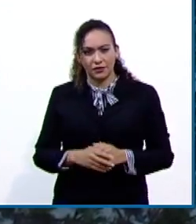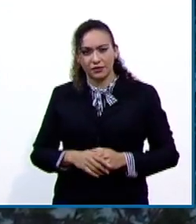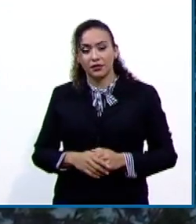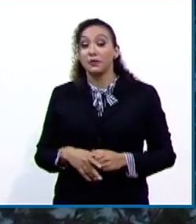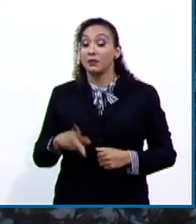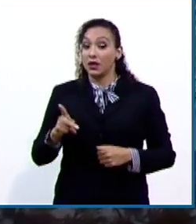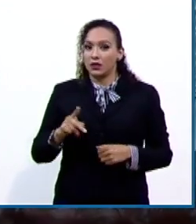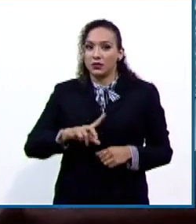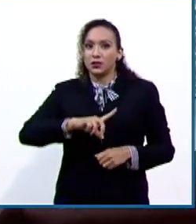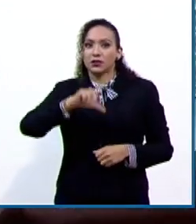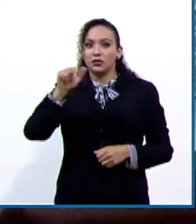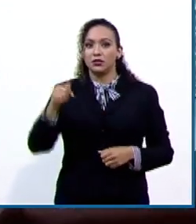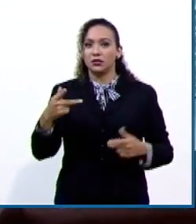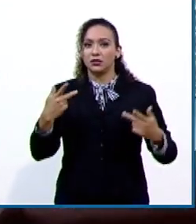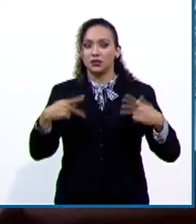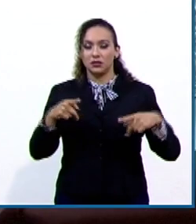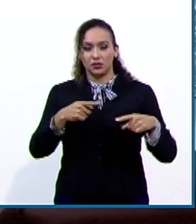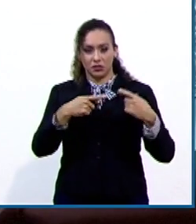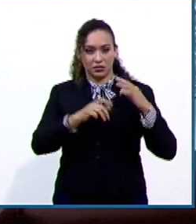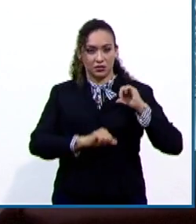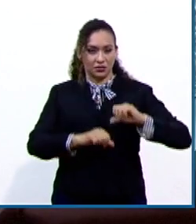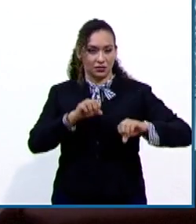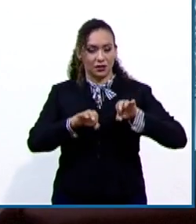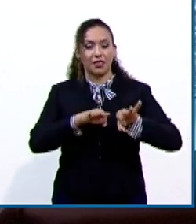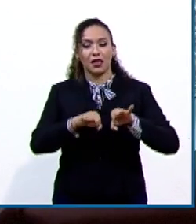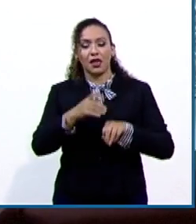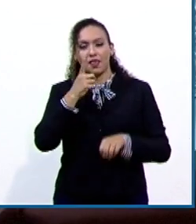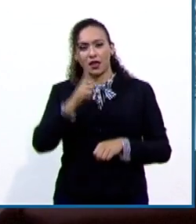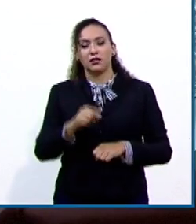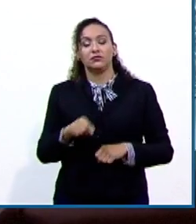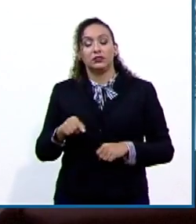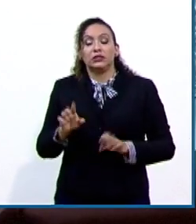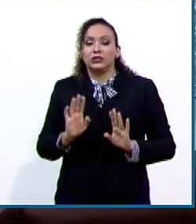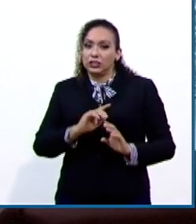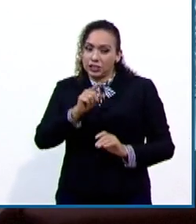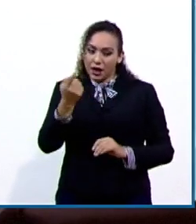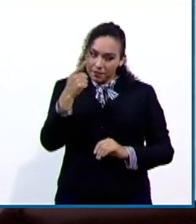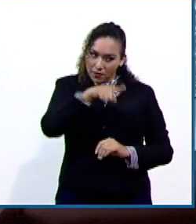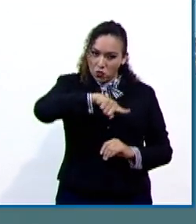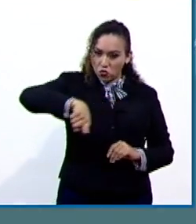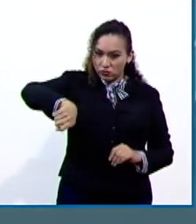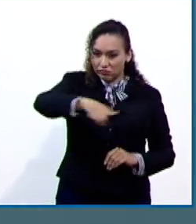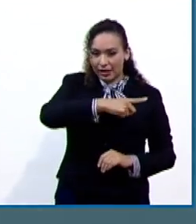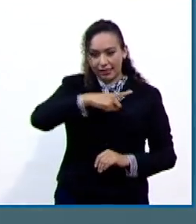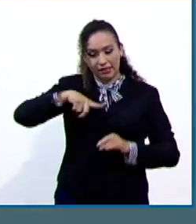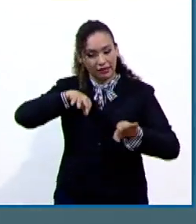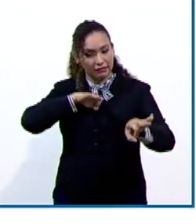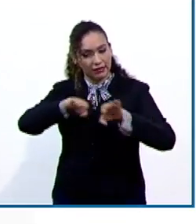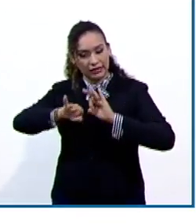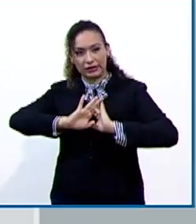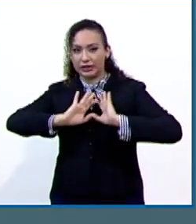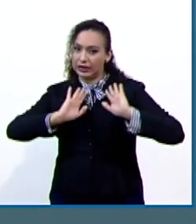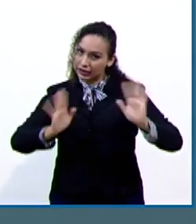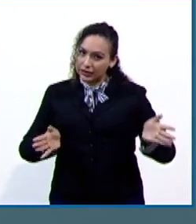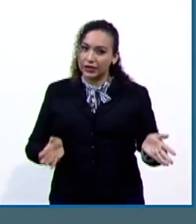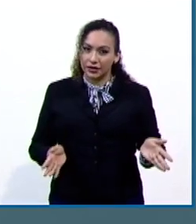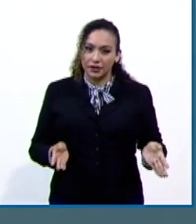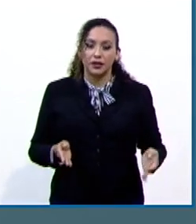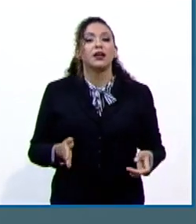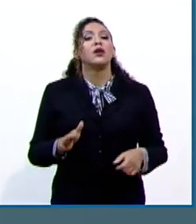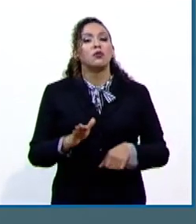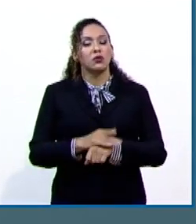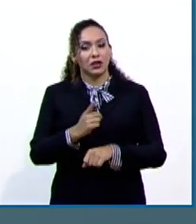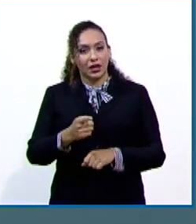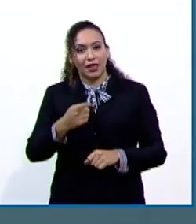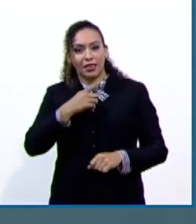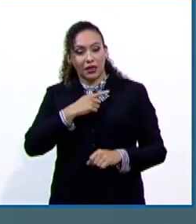titulares de los órganos jurisdiccionales están obligados a dar cumplimiento a las disposiciones en materia administrativa, entre ellas el control de